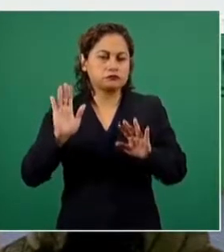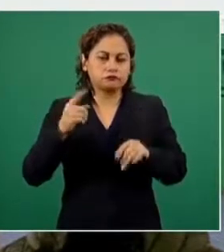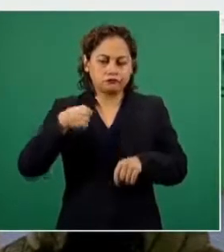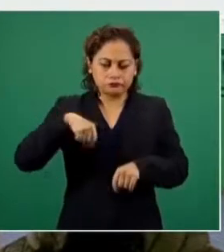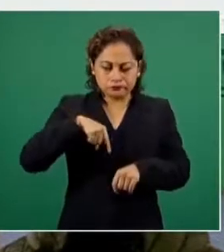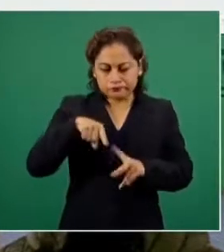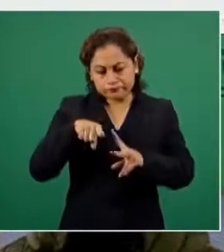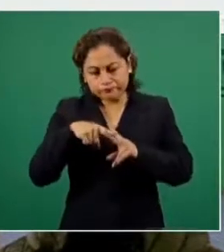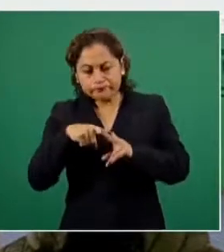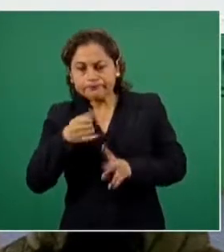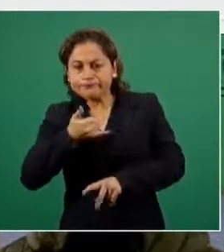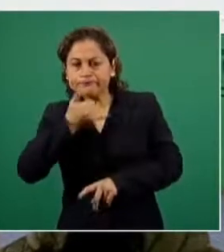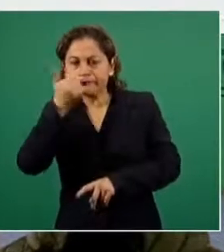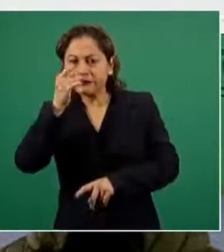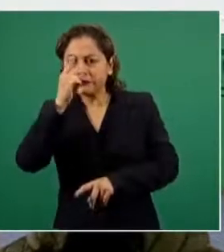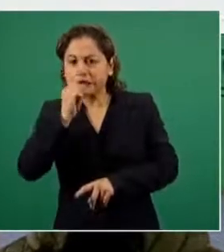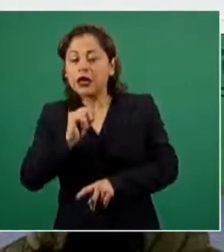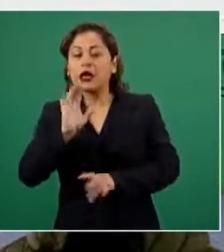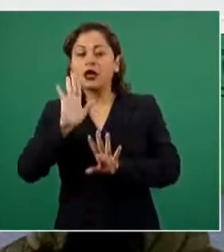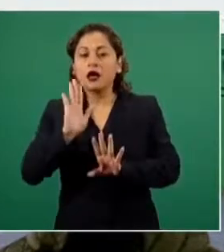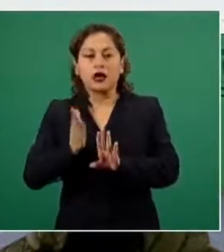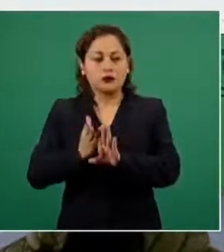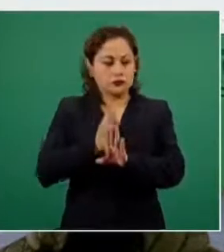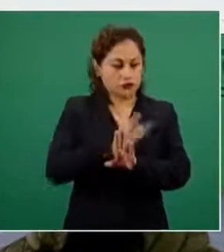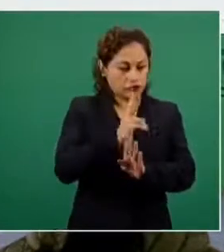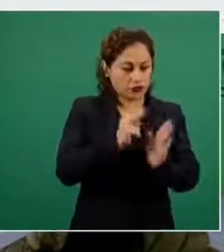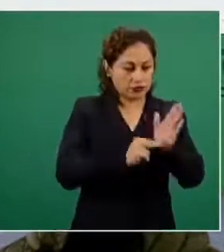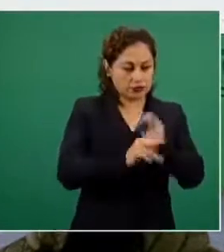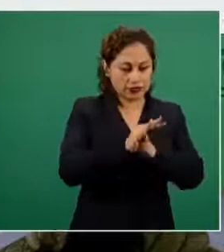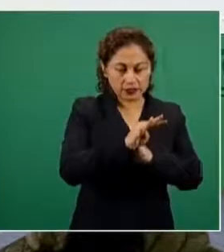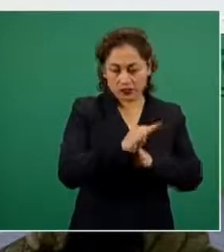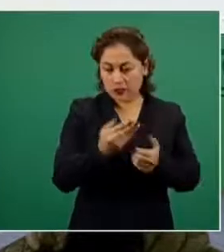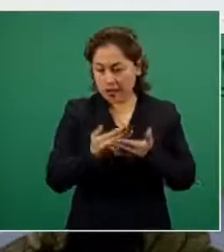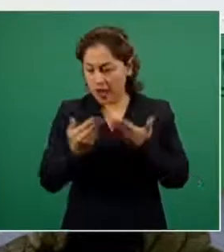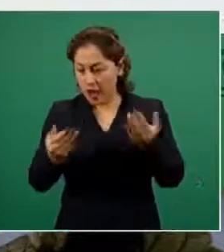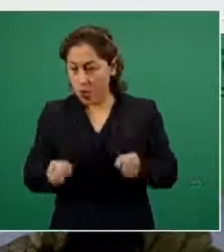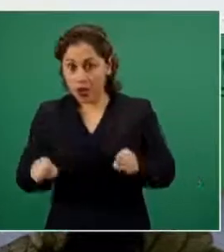que diciembre del 19, de todas formas,